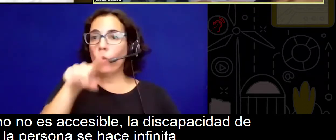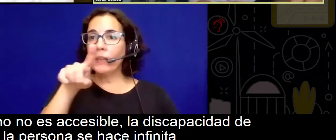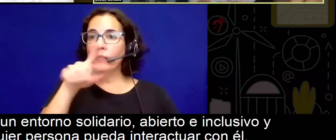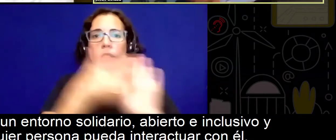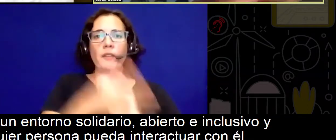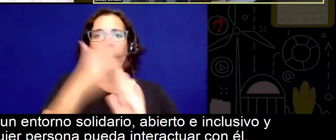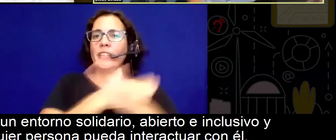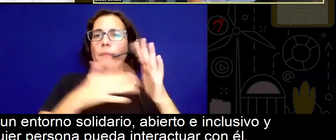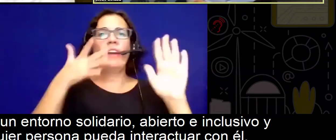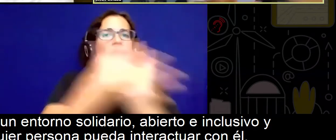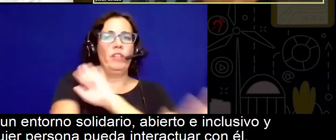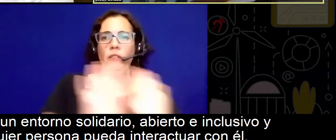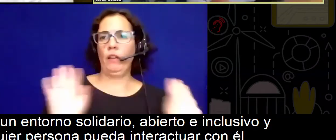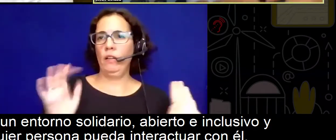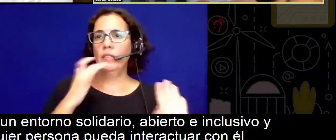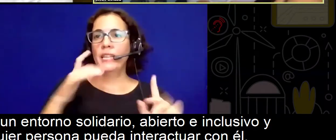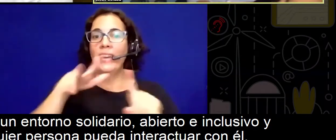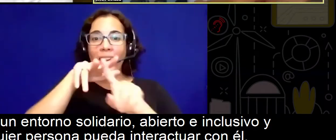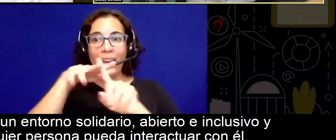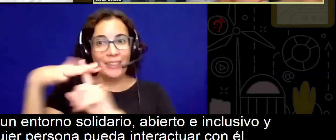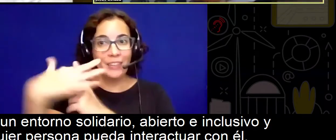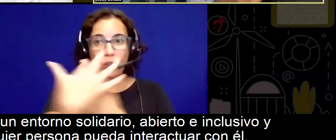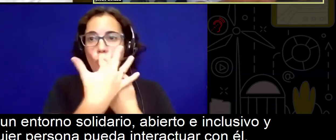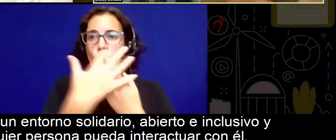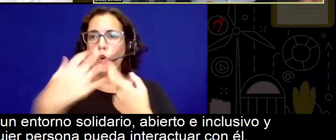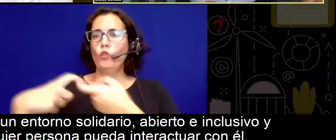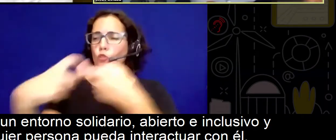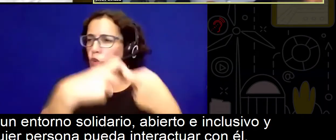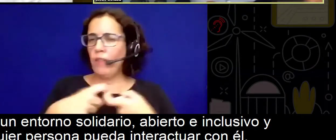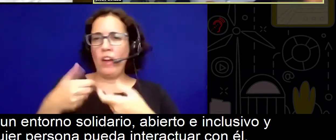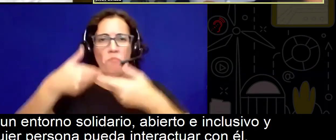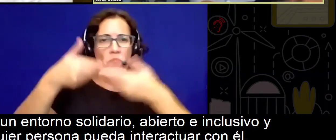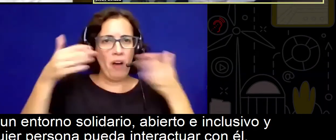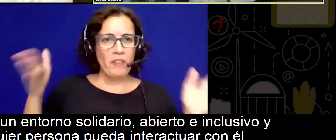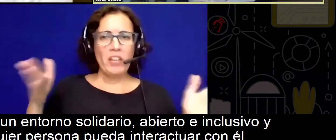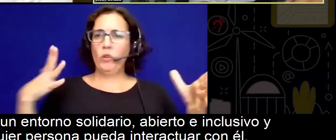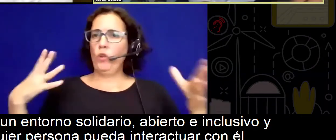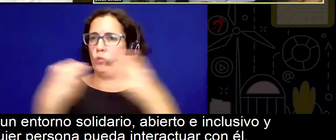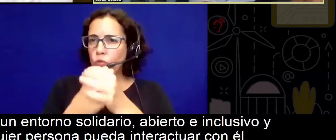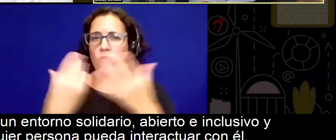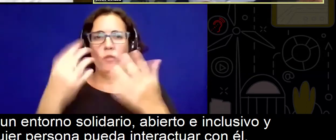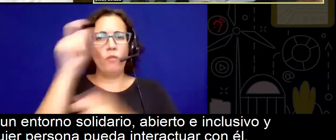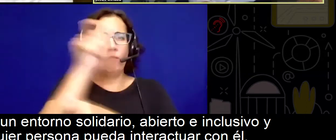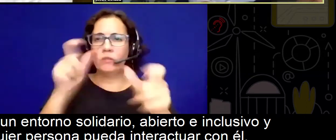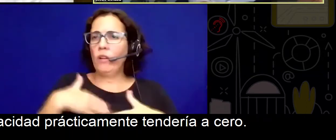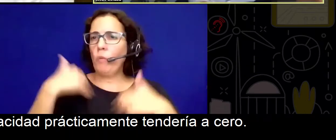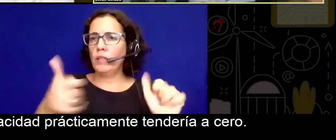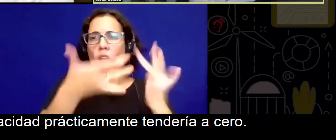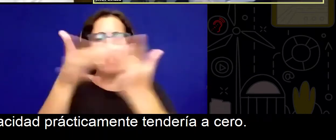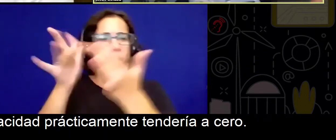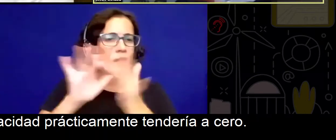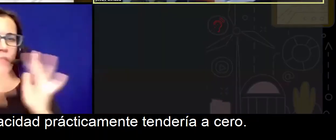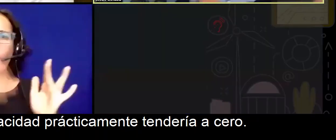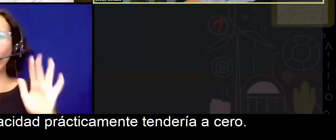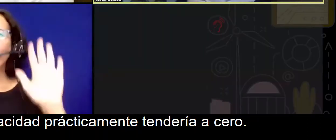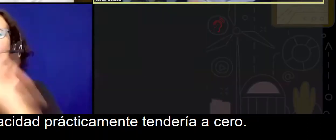¿no? Si en cambio vivimos en un entorno solidario y abierto e inclusivo y que cualquier persona pudiera interactuar con él, la